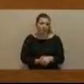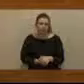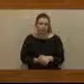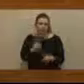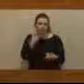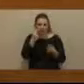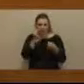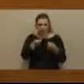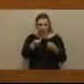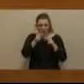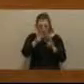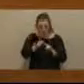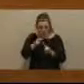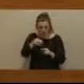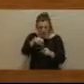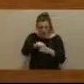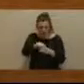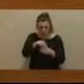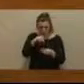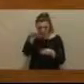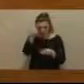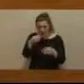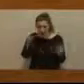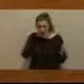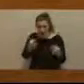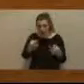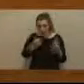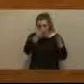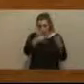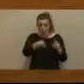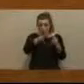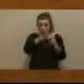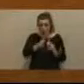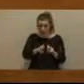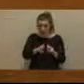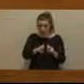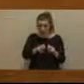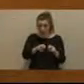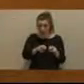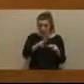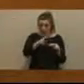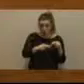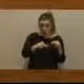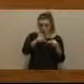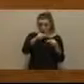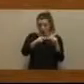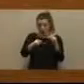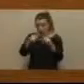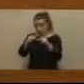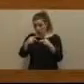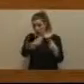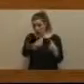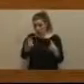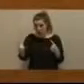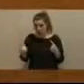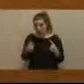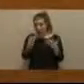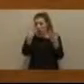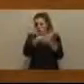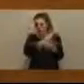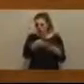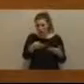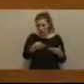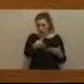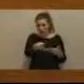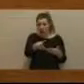interna para saber qué pasa en la documentación? Ustedes van a analizar obra por obra, porque esto es de una obra de 9 millones, pero es que este señor